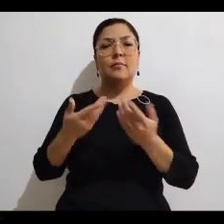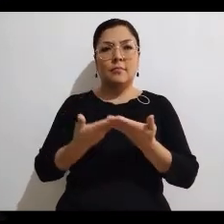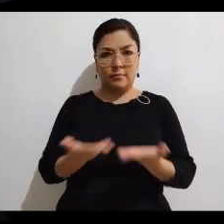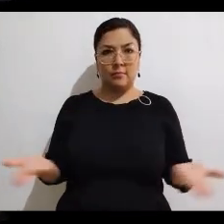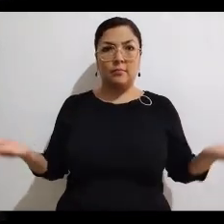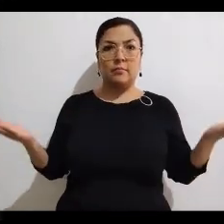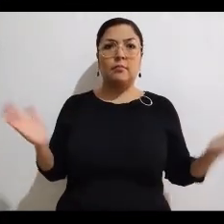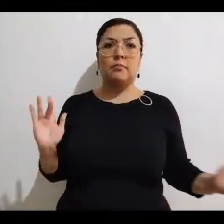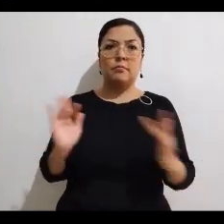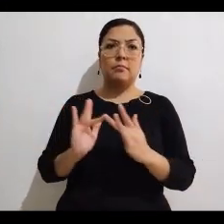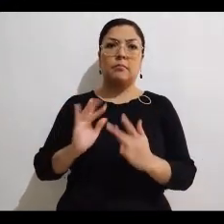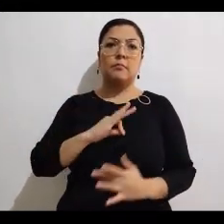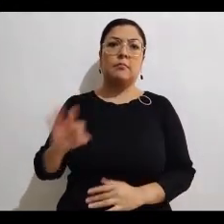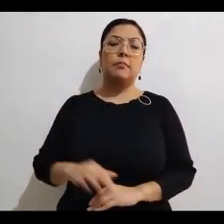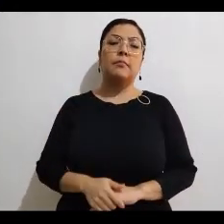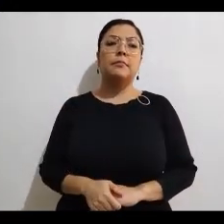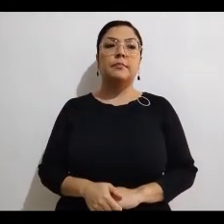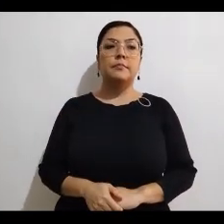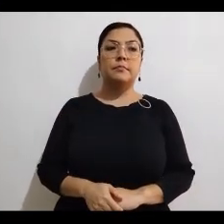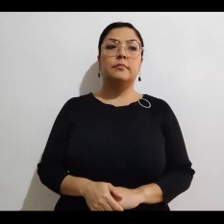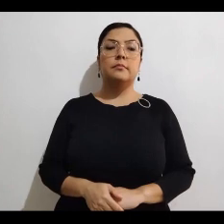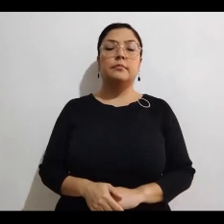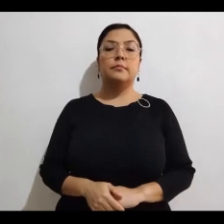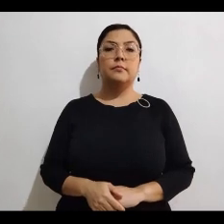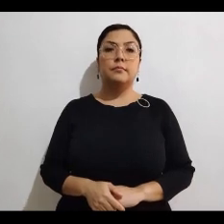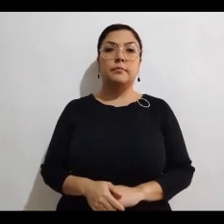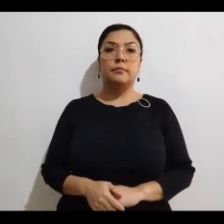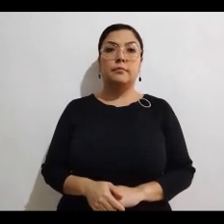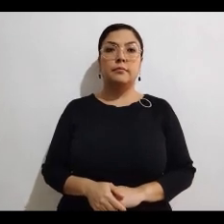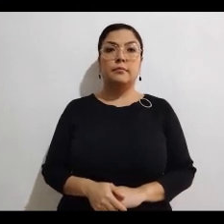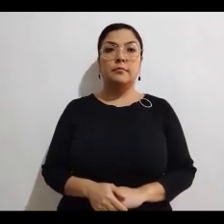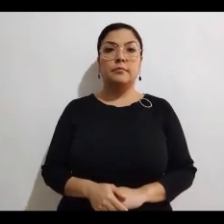como laurna.programa radiofónico del IEC, en Instagram